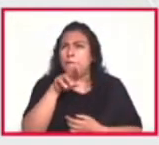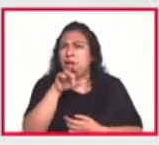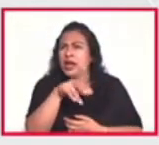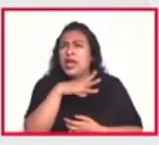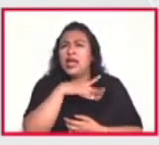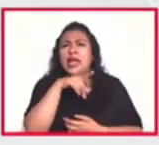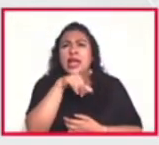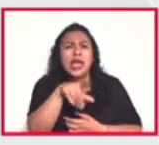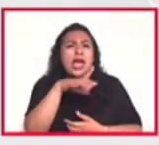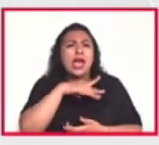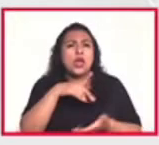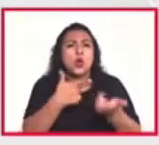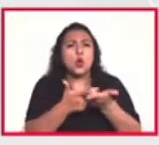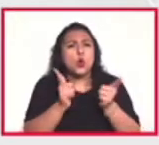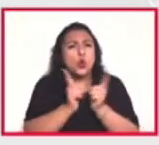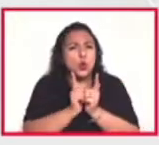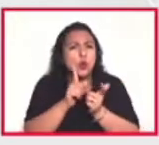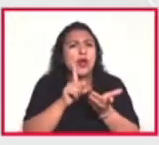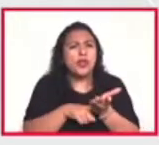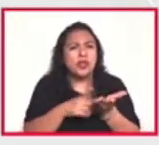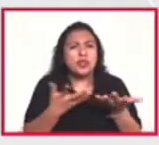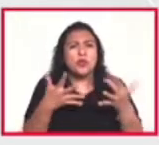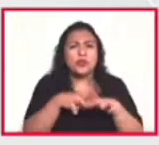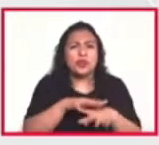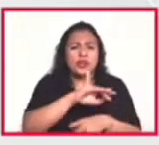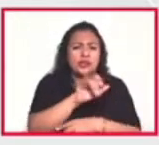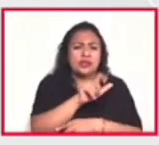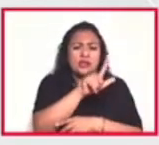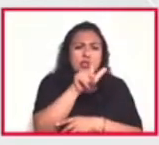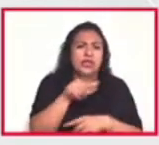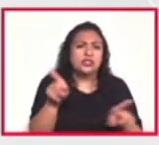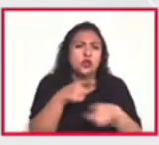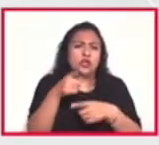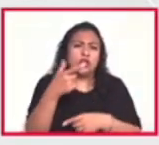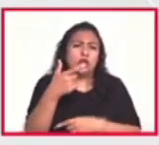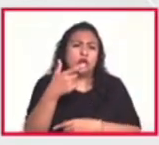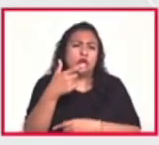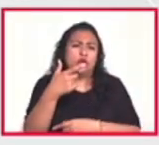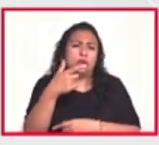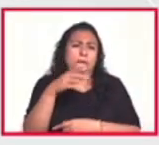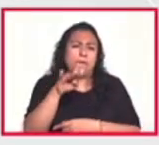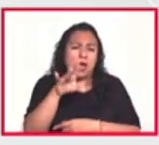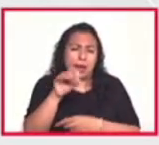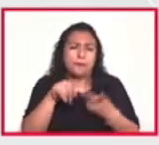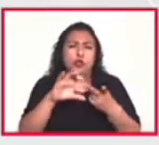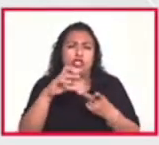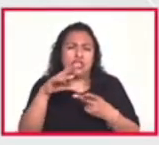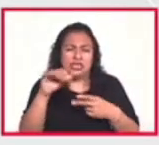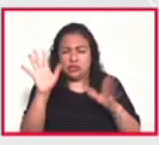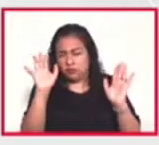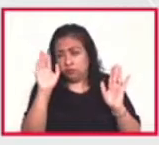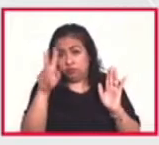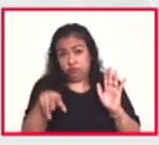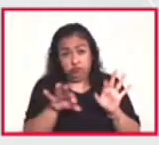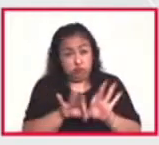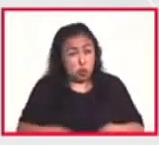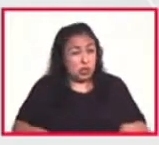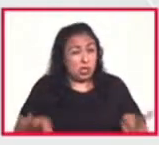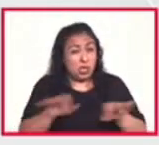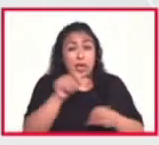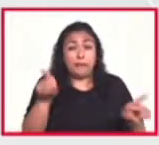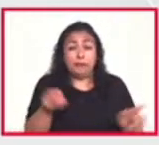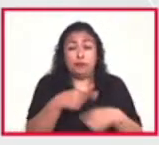en sus grupos ha dedicado a fusionar el jazz con los sonidos de la guajira, el mambo, el cha-cha-cha, todo un hito, un ícono de la